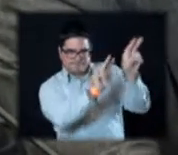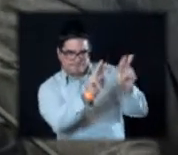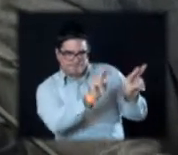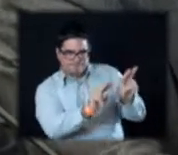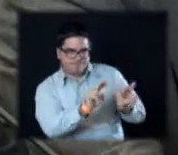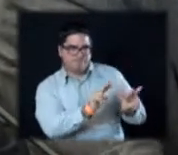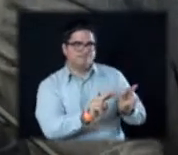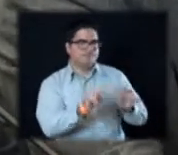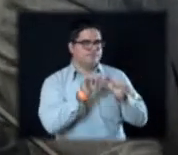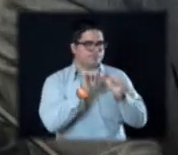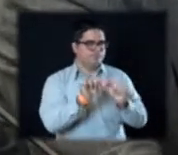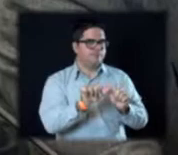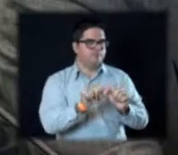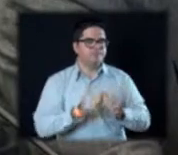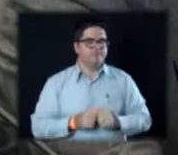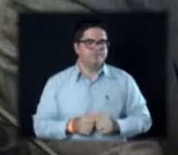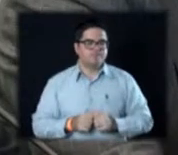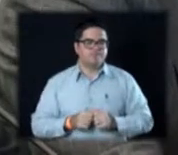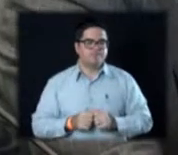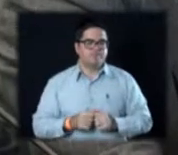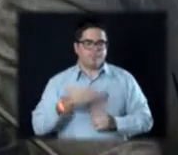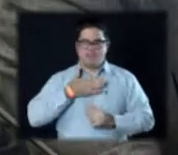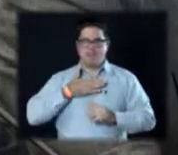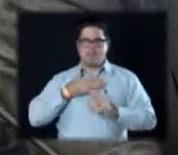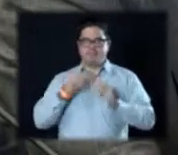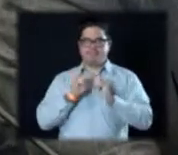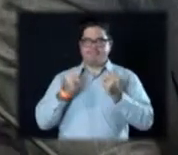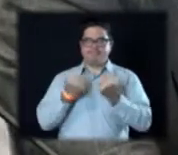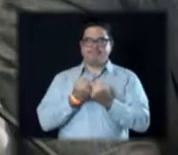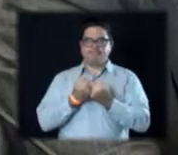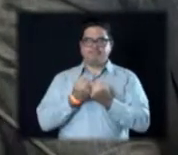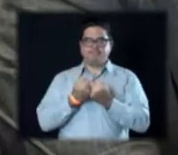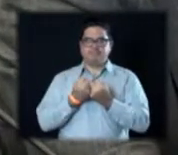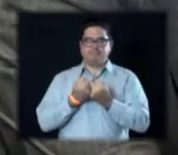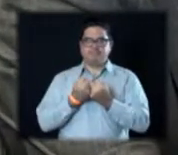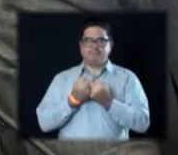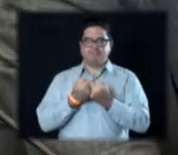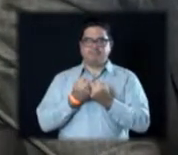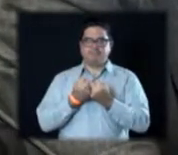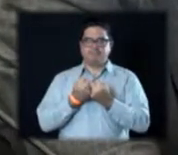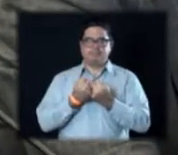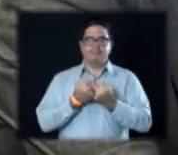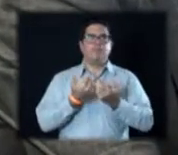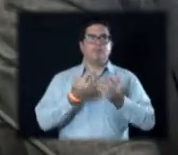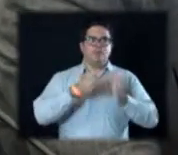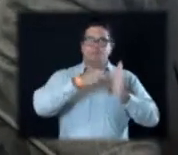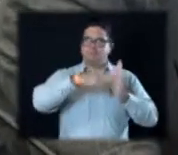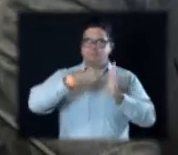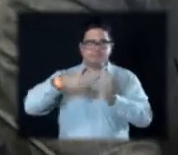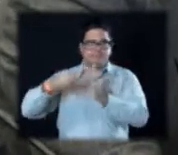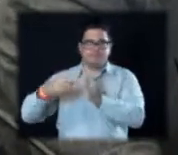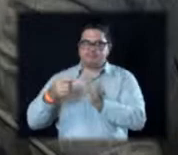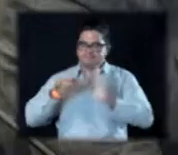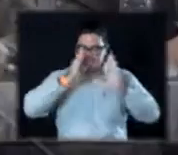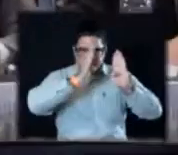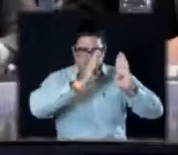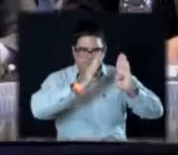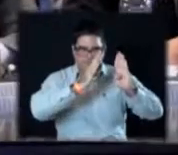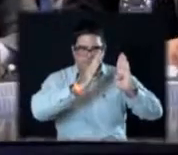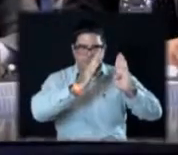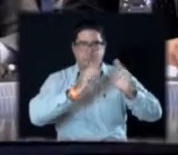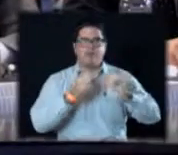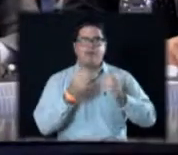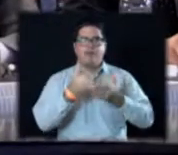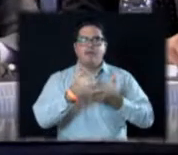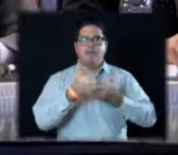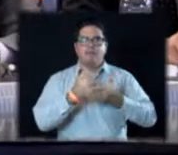nuestra capacidad para monitorear las cuentas continuamente. Hemos pasado una cantidad